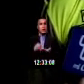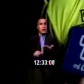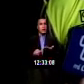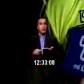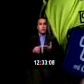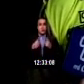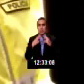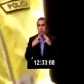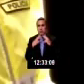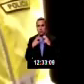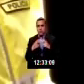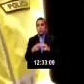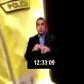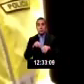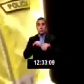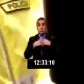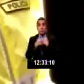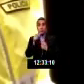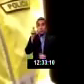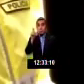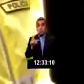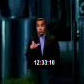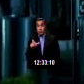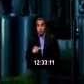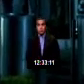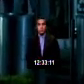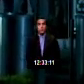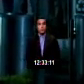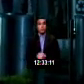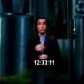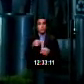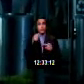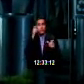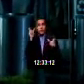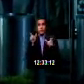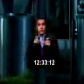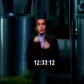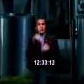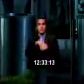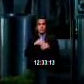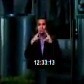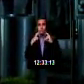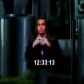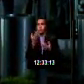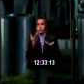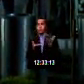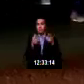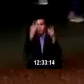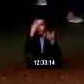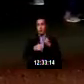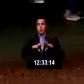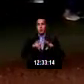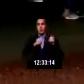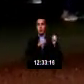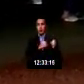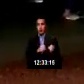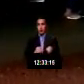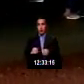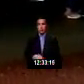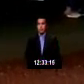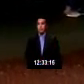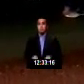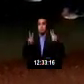respectivas investigaciones. El asambleísta, según se informó en la cuenta de la Fiscalía, es investigado por el presunto delito de delincuencia